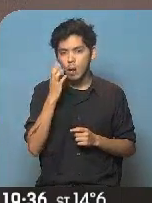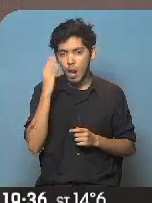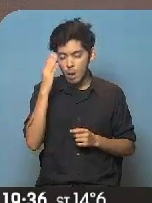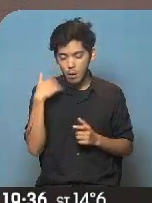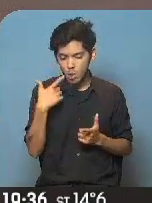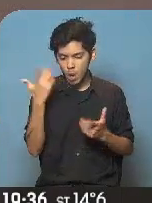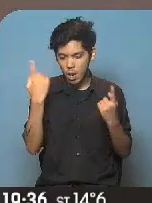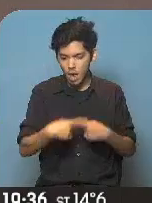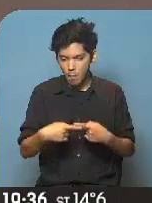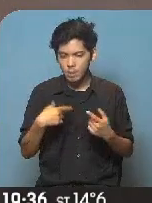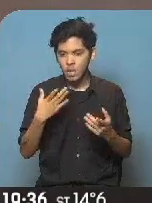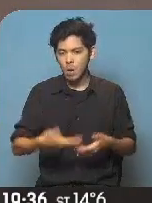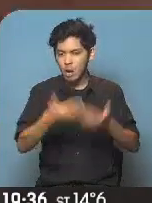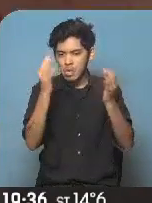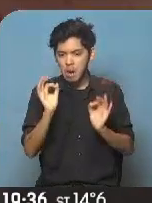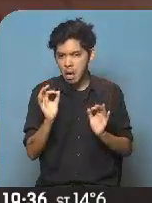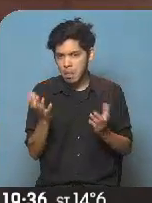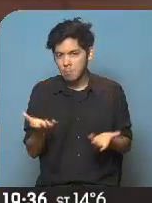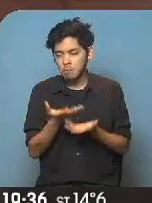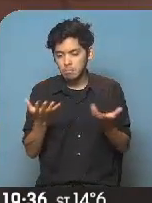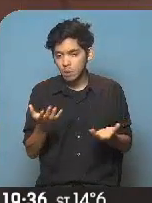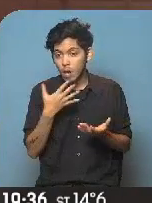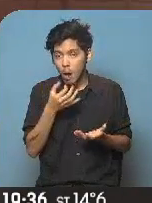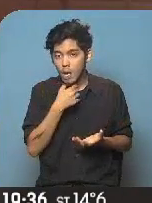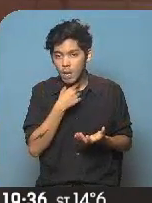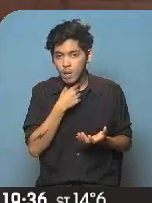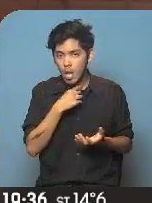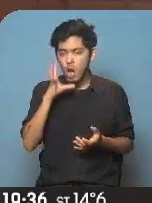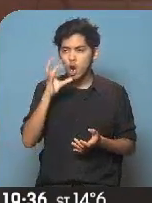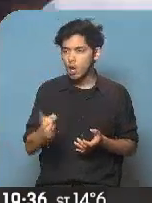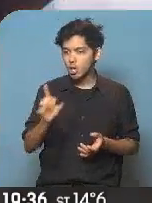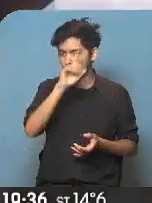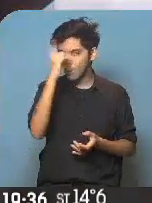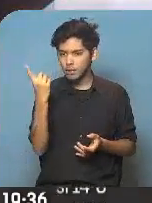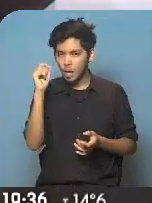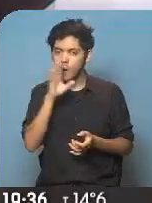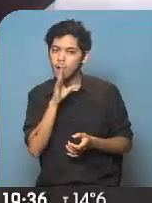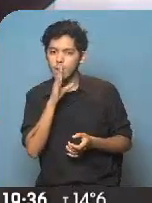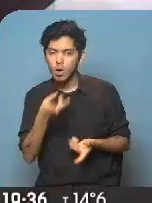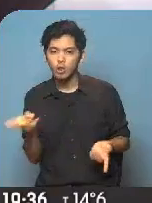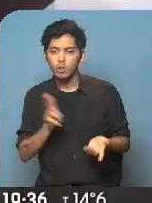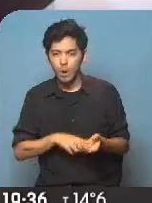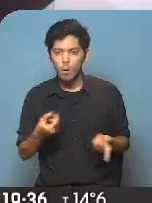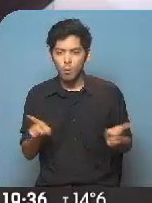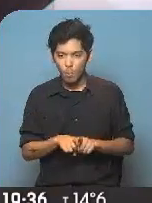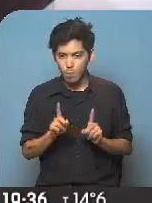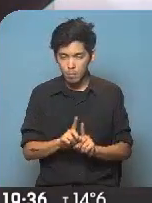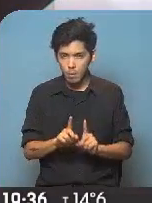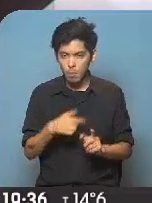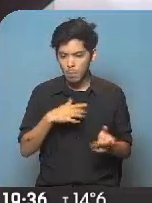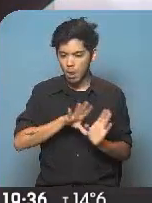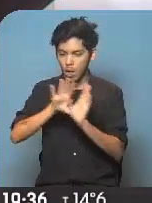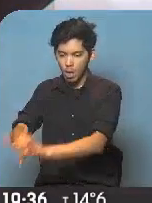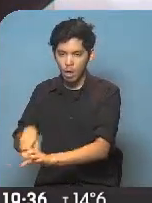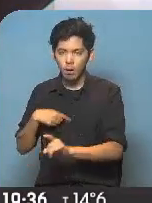límite, una barrera que la cruce. En realidad lo que se busca es la deslegitimación absoluta, revuelvo con esto, y el boicot para aislar a Israel. Es